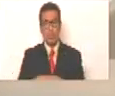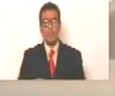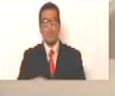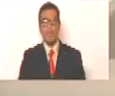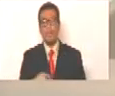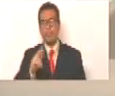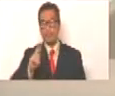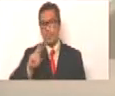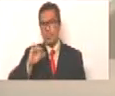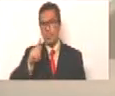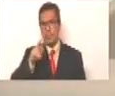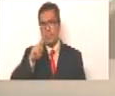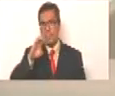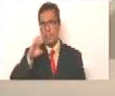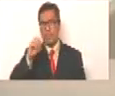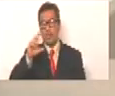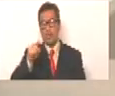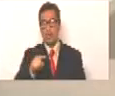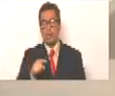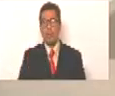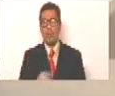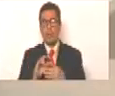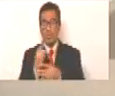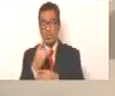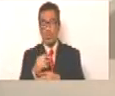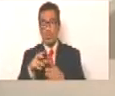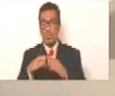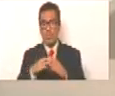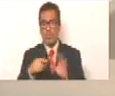como la forestación y reforestación de la especie mencionada,